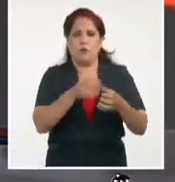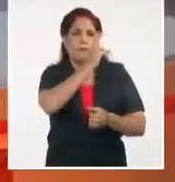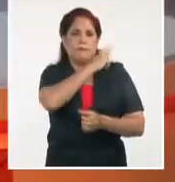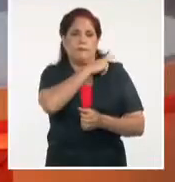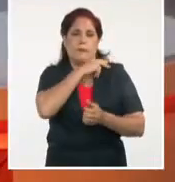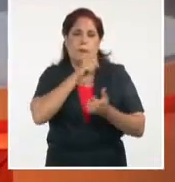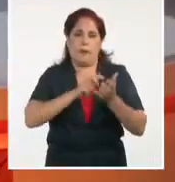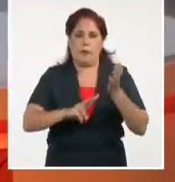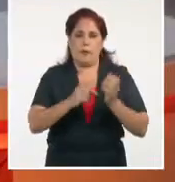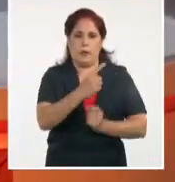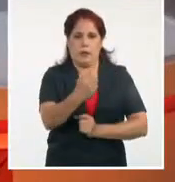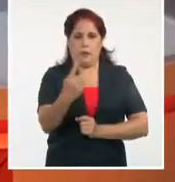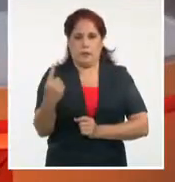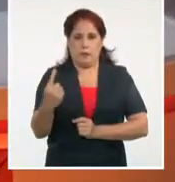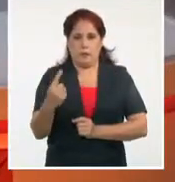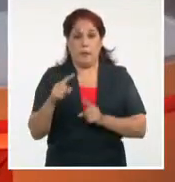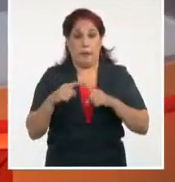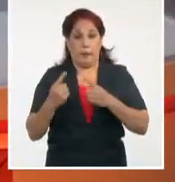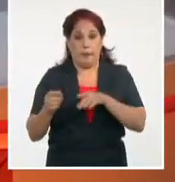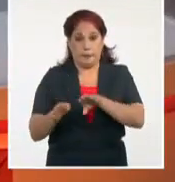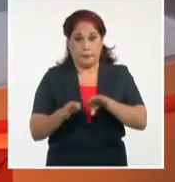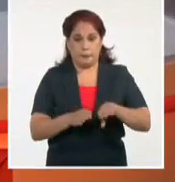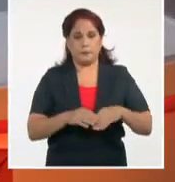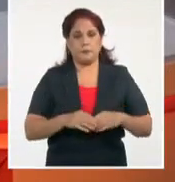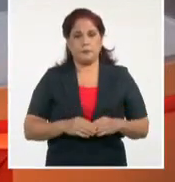territorio. Pues